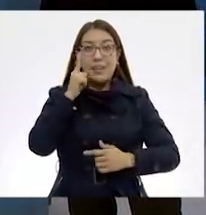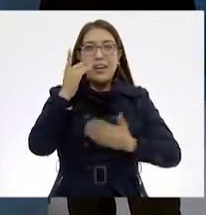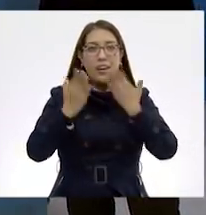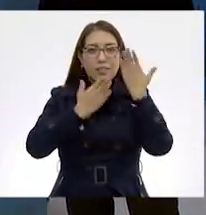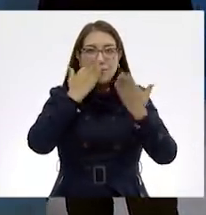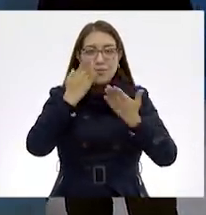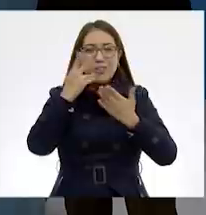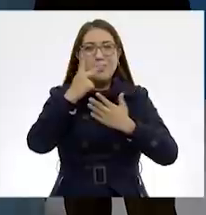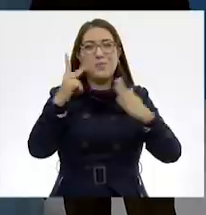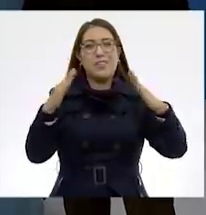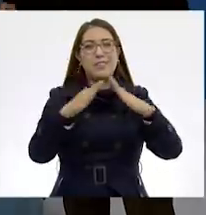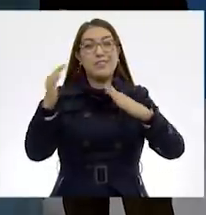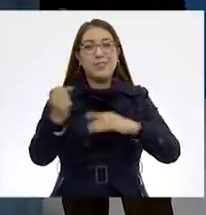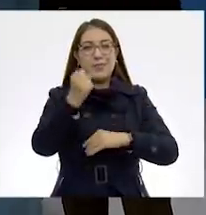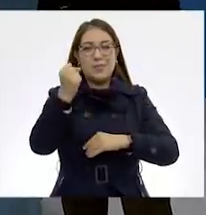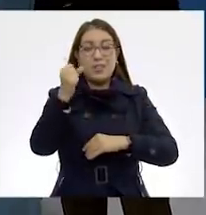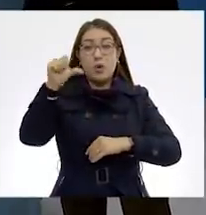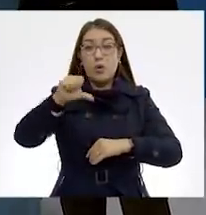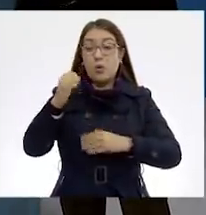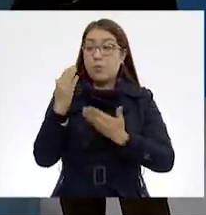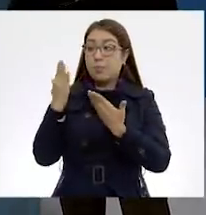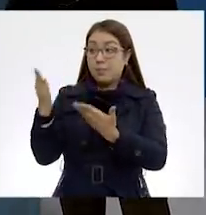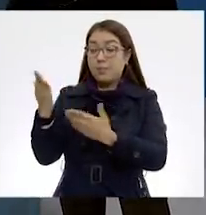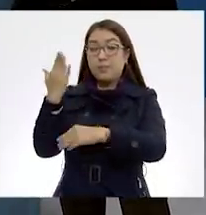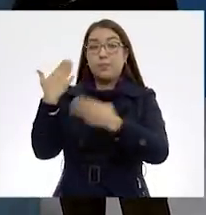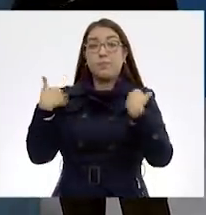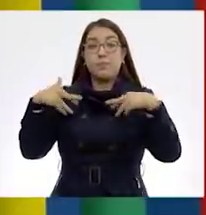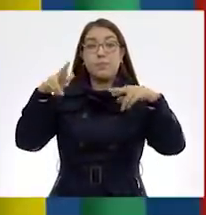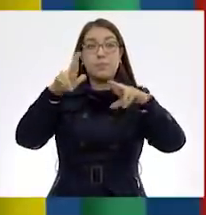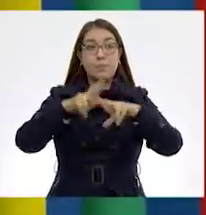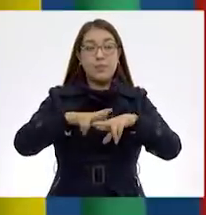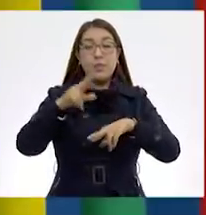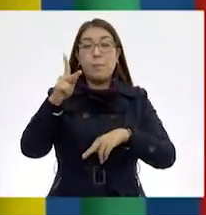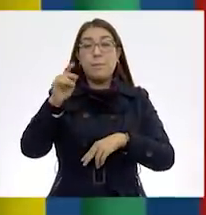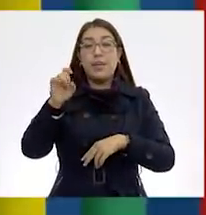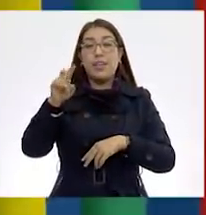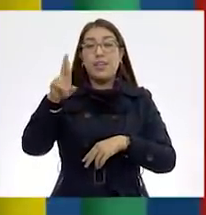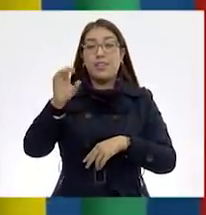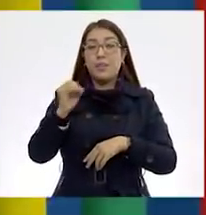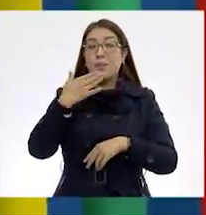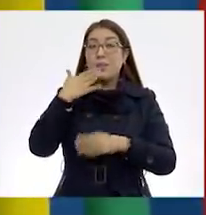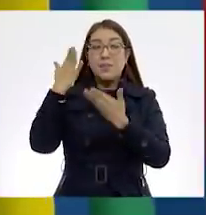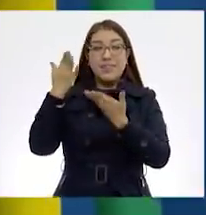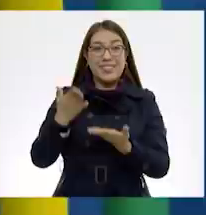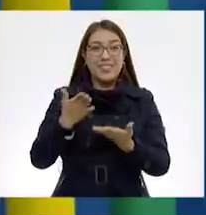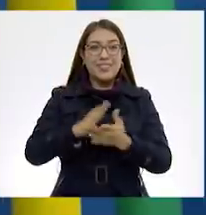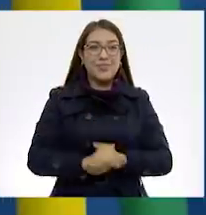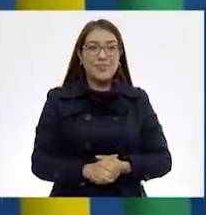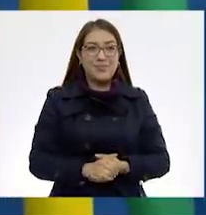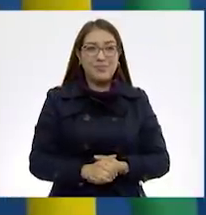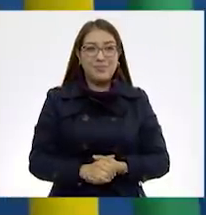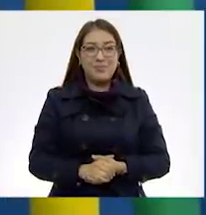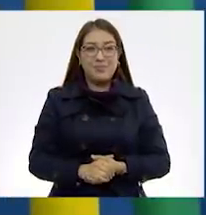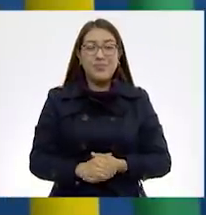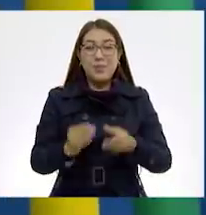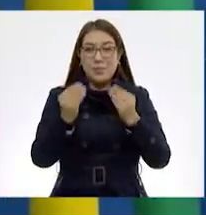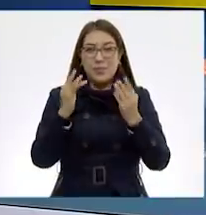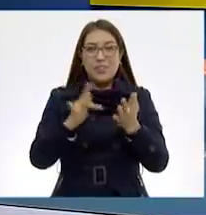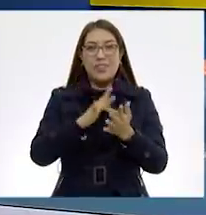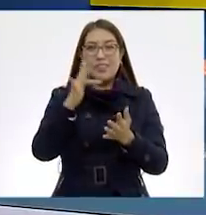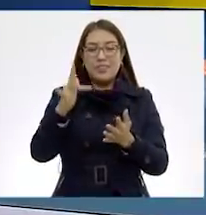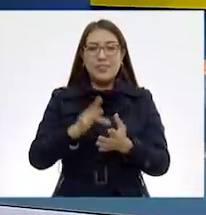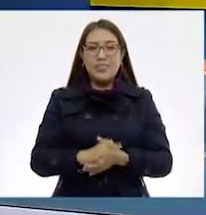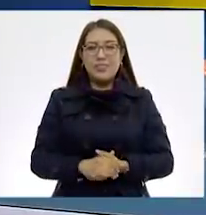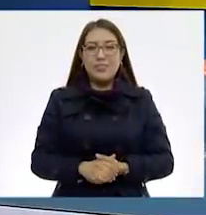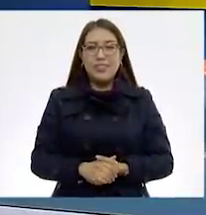hogares. El día de hoy nos acompaña el profesor Pedro Fabián Benítez. Bienvenido, profesor. Muchas gracias. ¿Qué tal? Pues